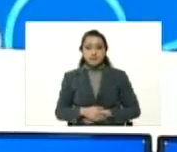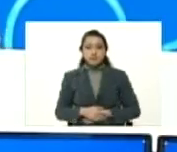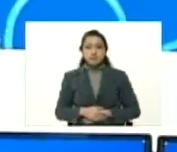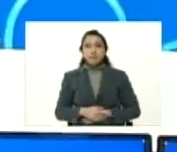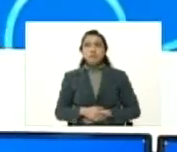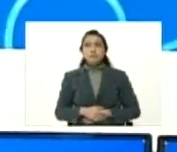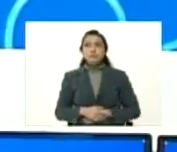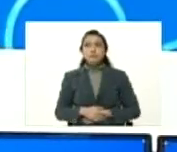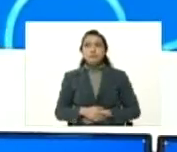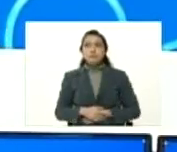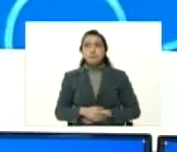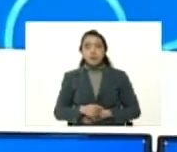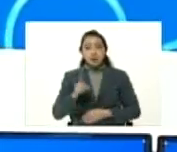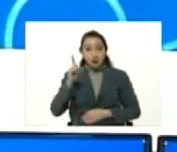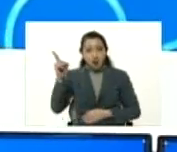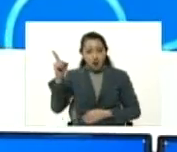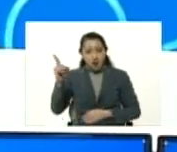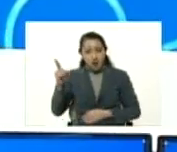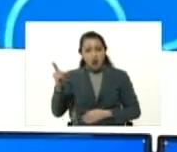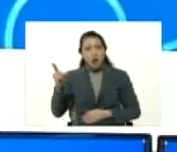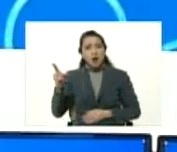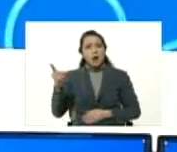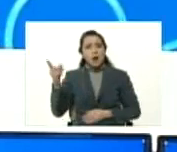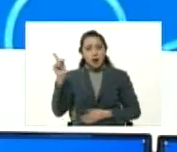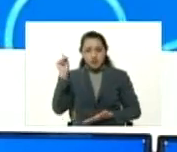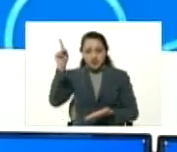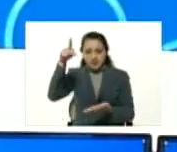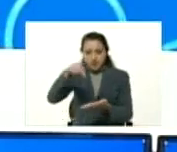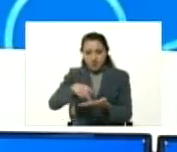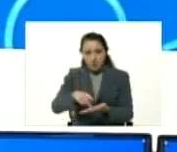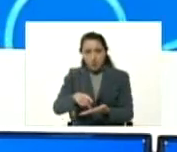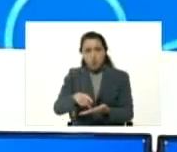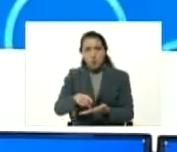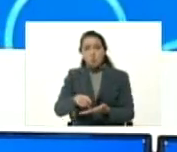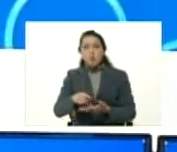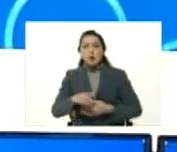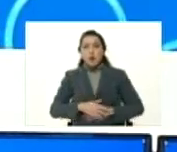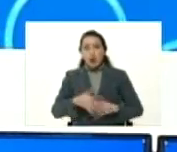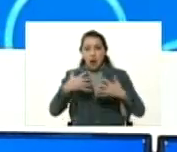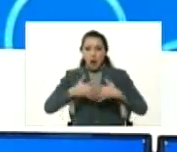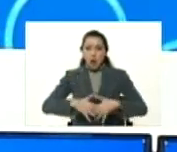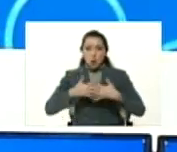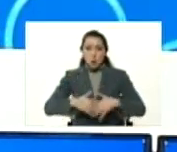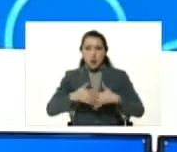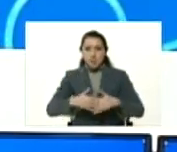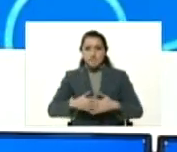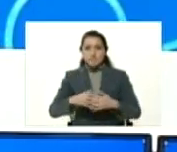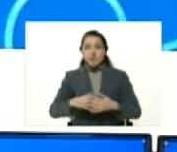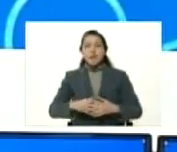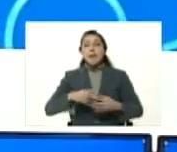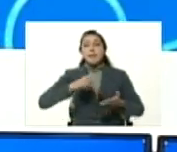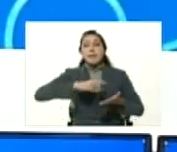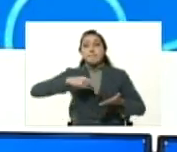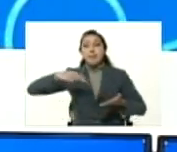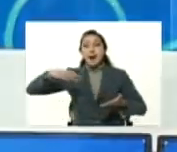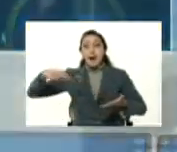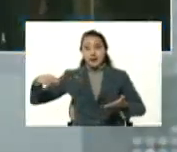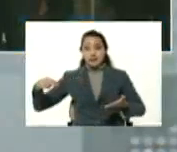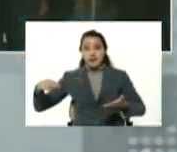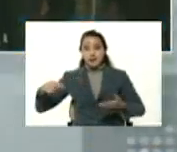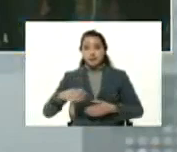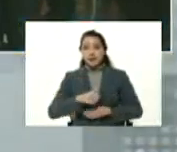Allá se encuentra precisamente en una empresa de pasta